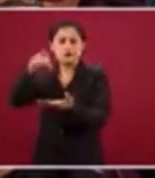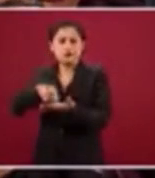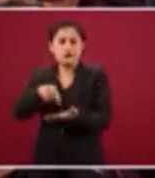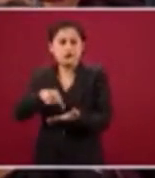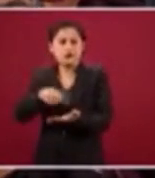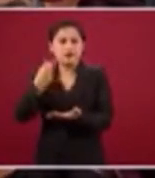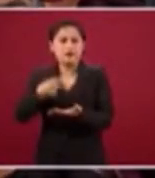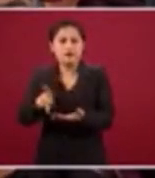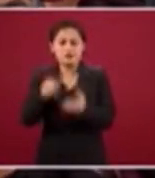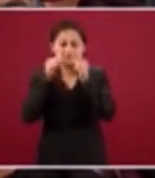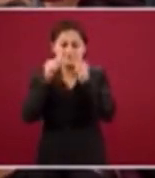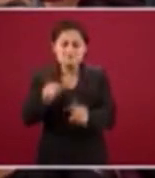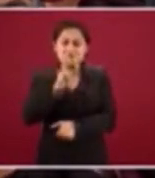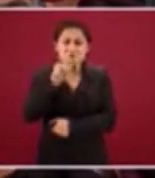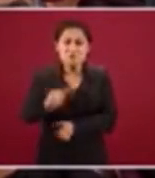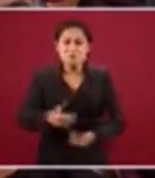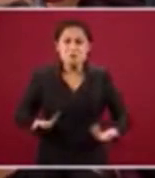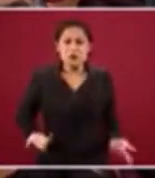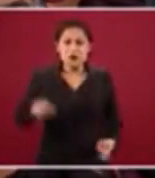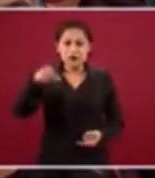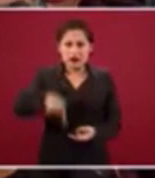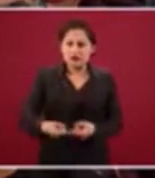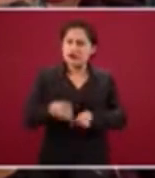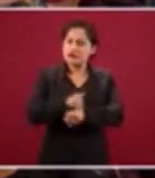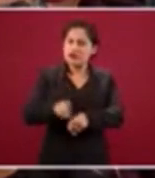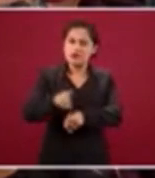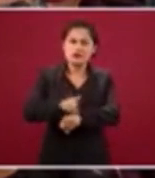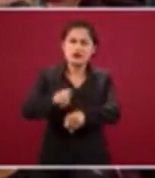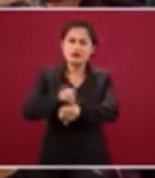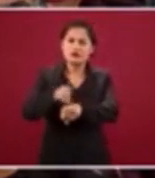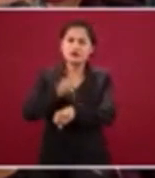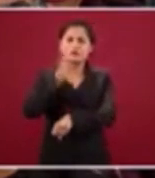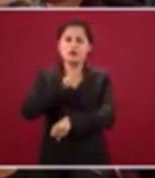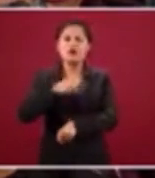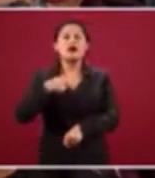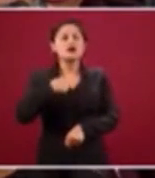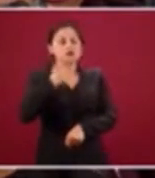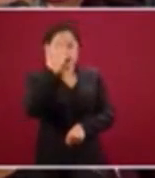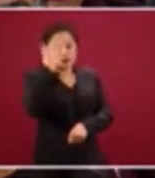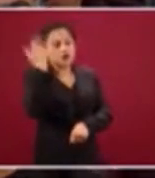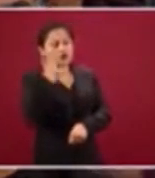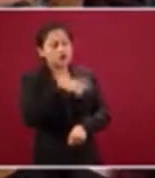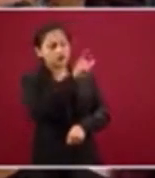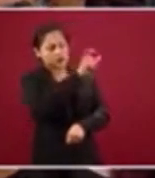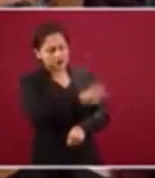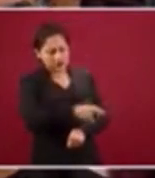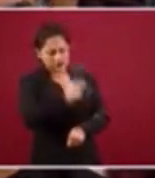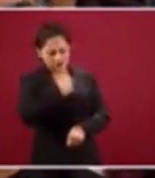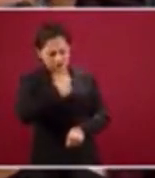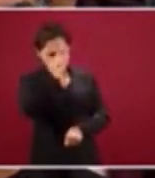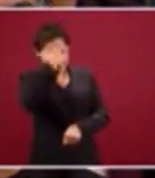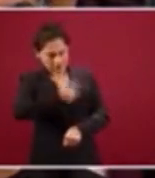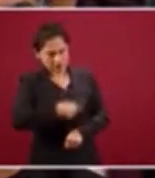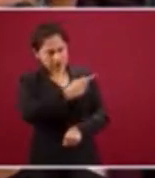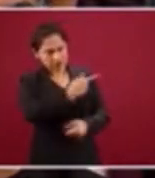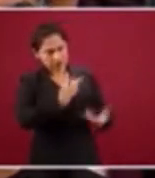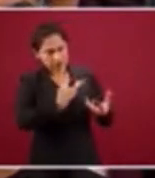que de verdad, sé que no es simulador, nos conocemos y caminamos juntos mucho tiempo en